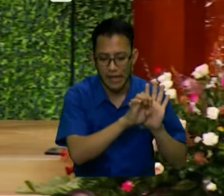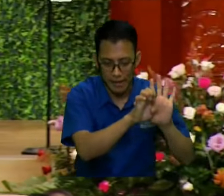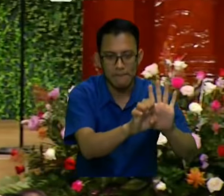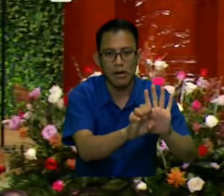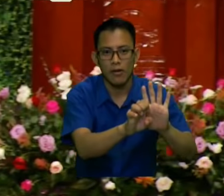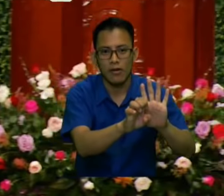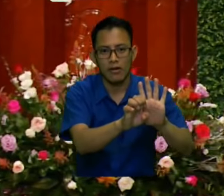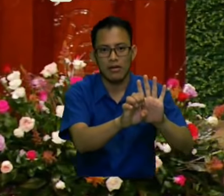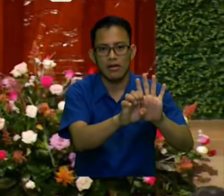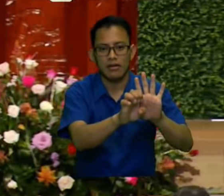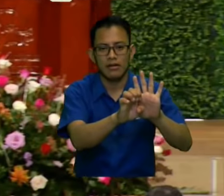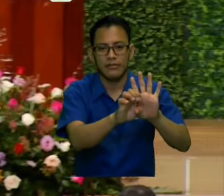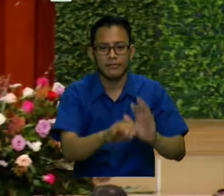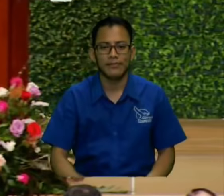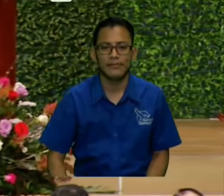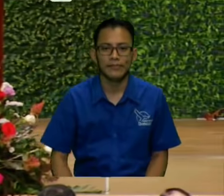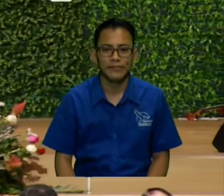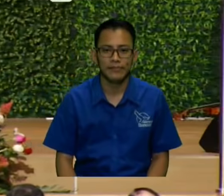Por ejemplo,